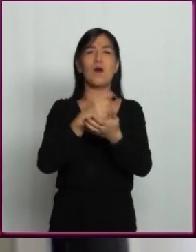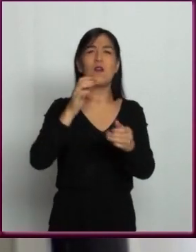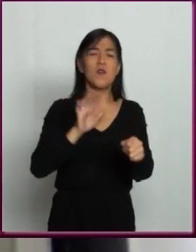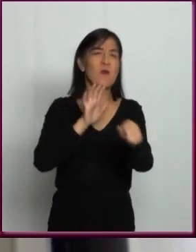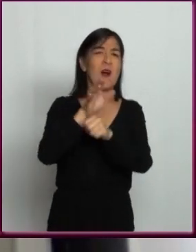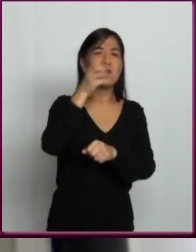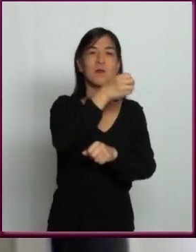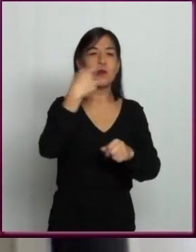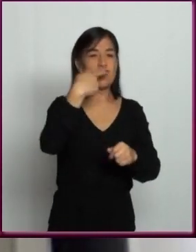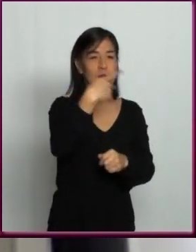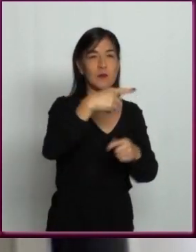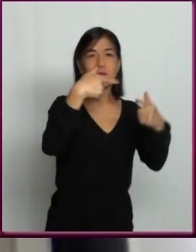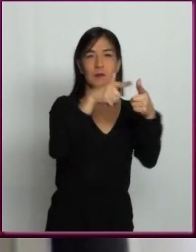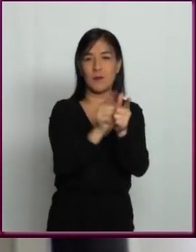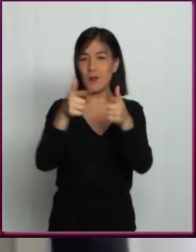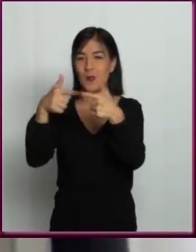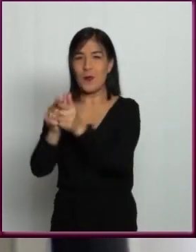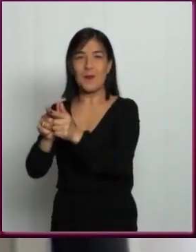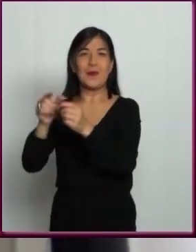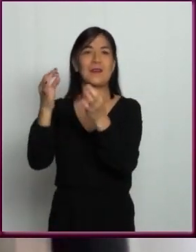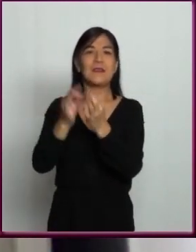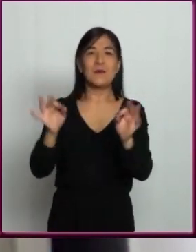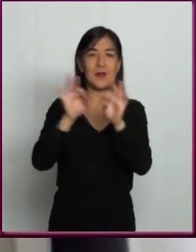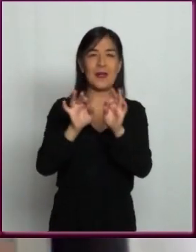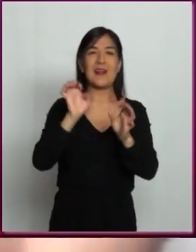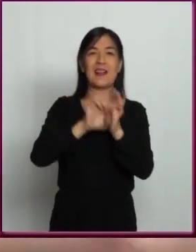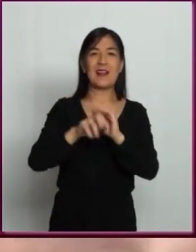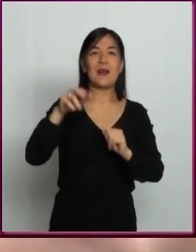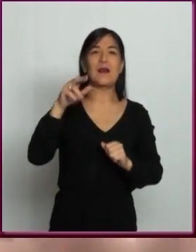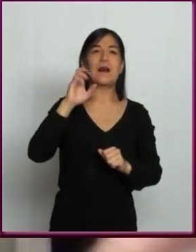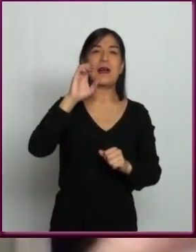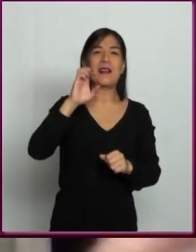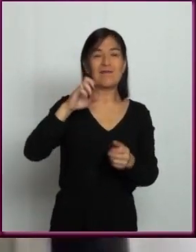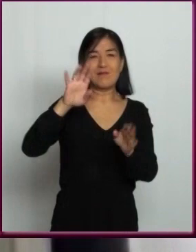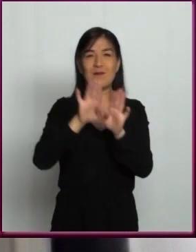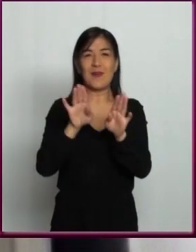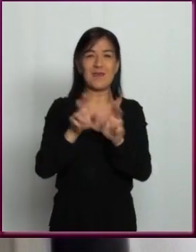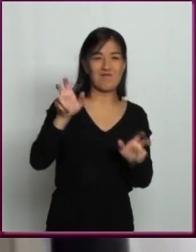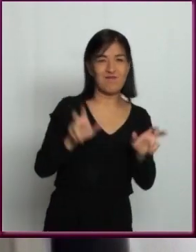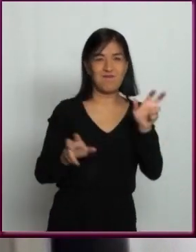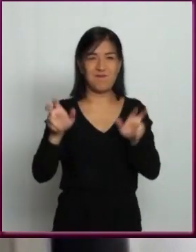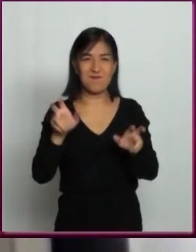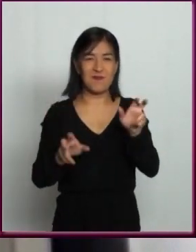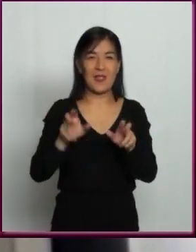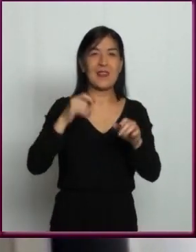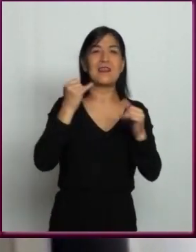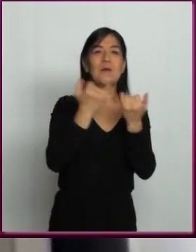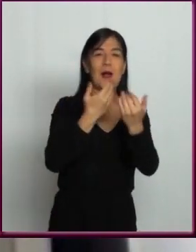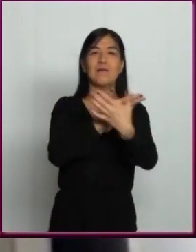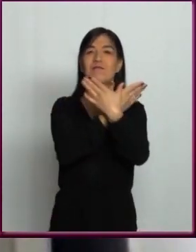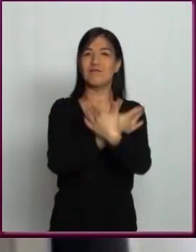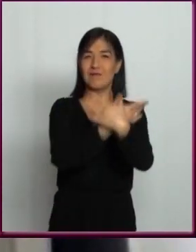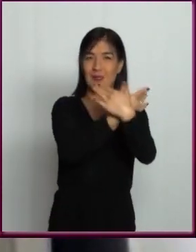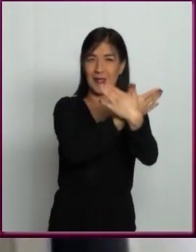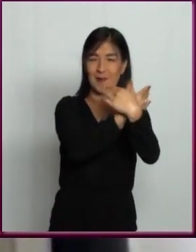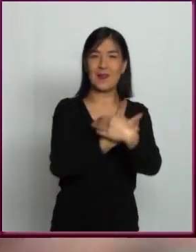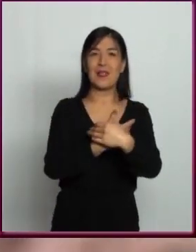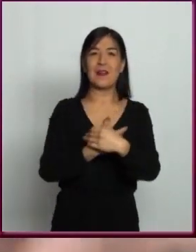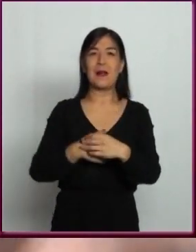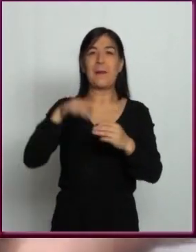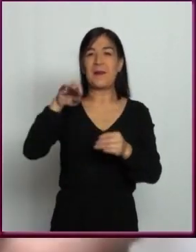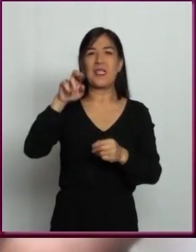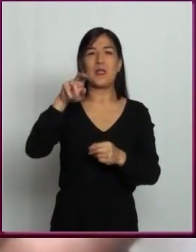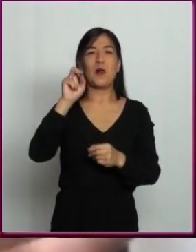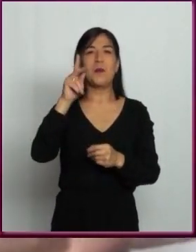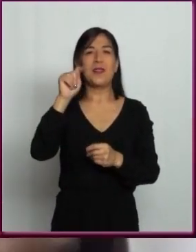órdenes, son los grupos principales de insectos, como por ejemplo coleópteros, escarabajos, lepidóptera, que son mariposas y polillas, y